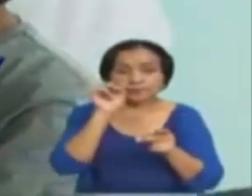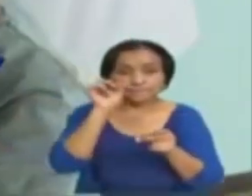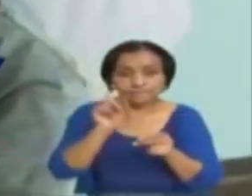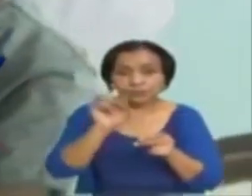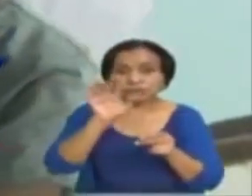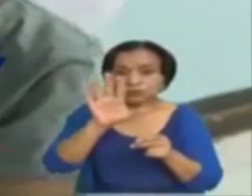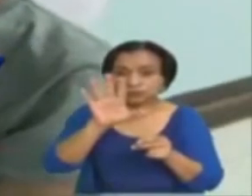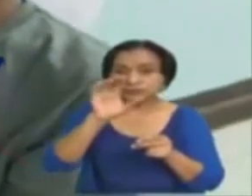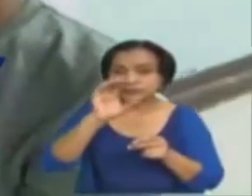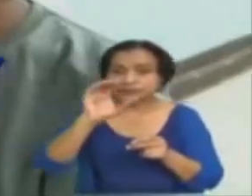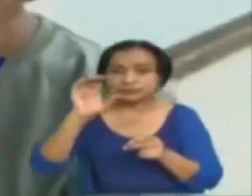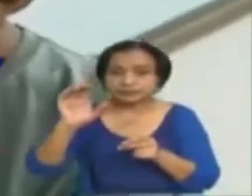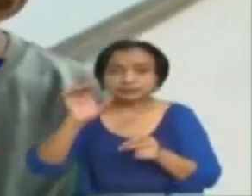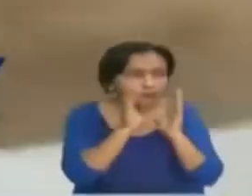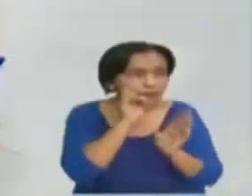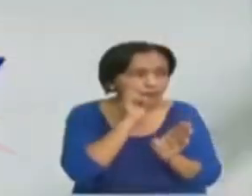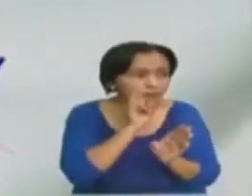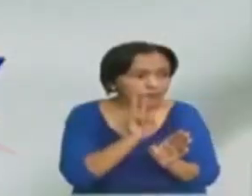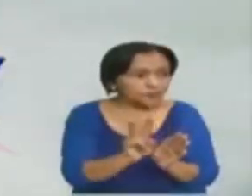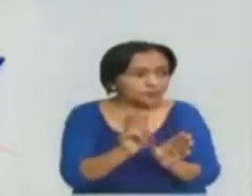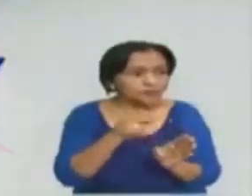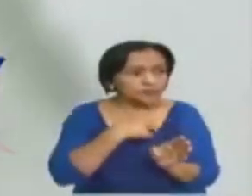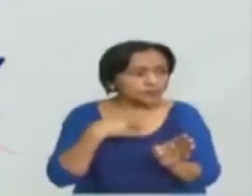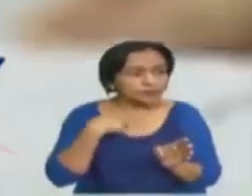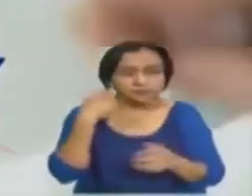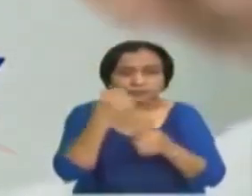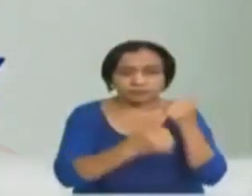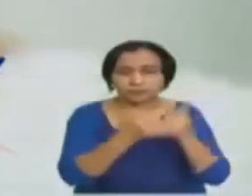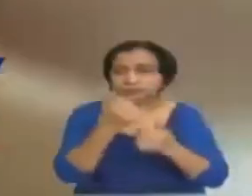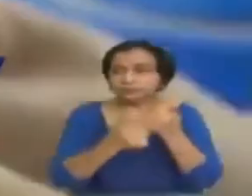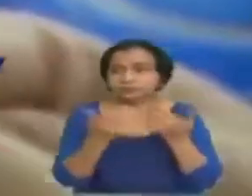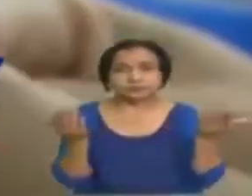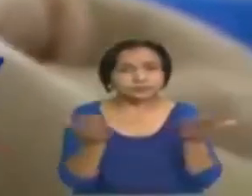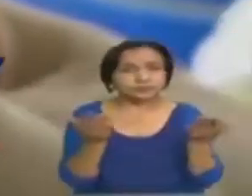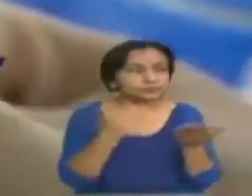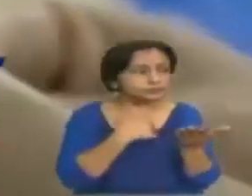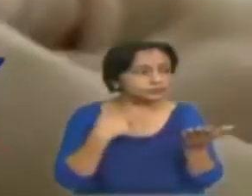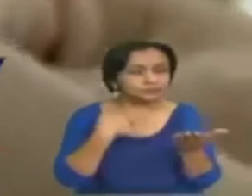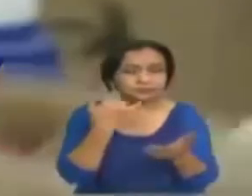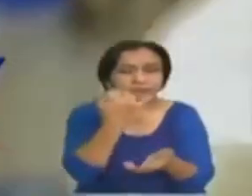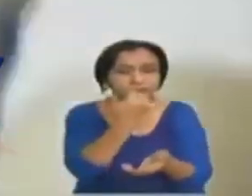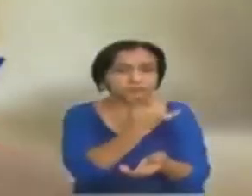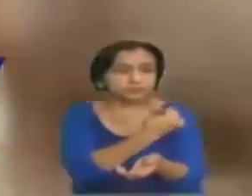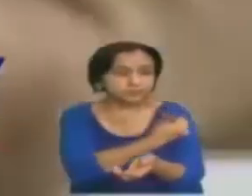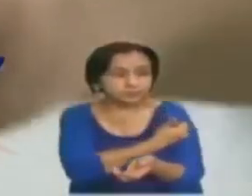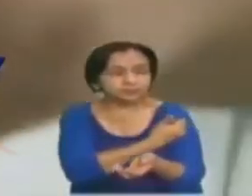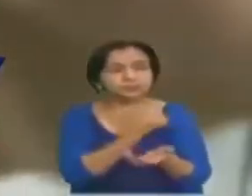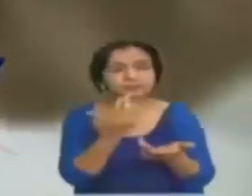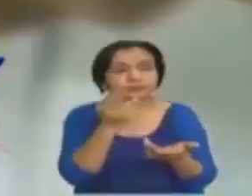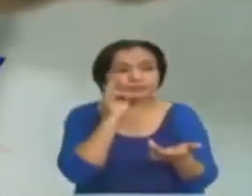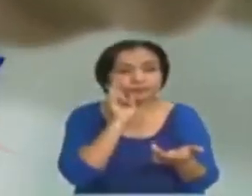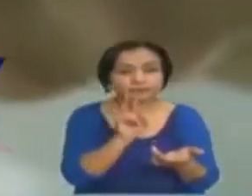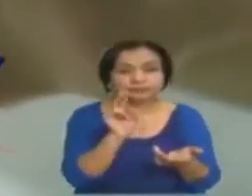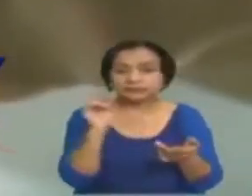lugares donde estarán inoculando con primeras dosis. Asimismo, en el municipio de Puerto Cabezas, Huaspam y Prinza